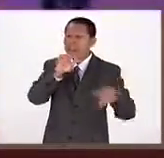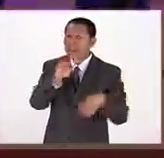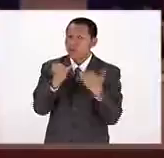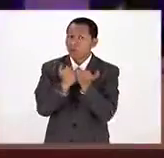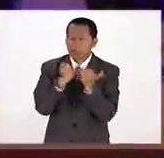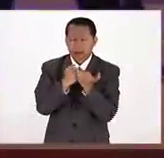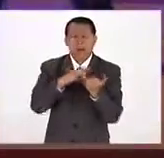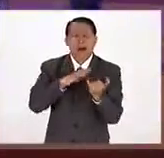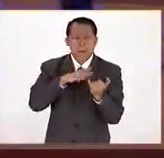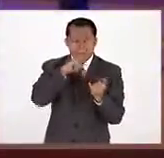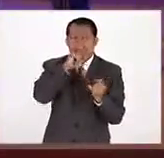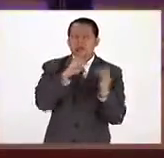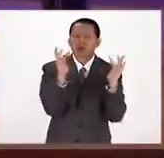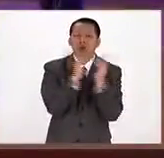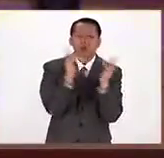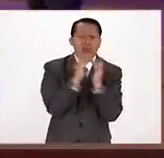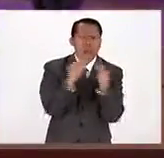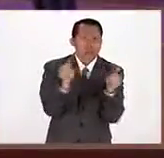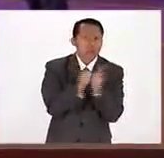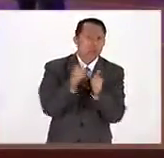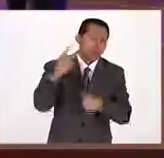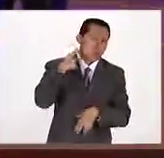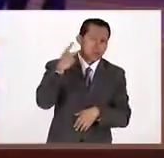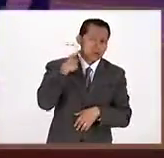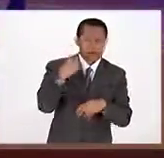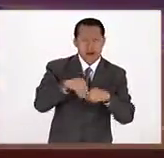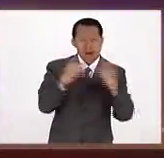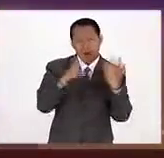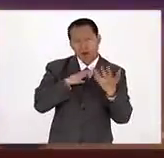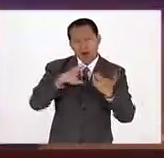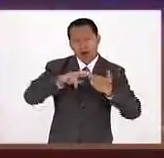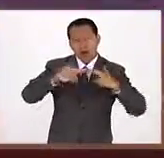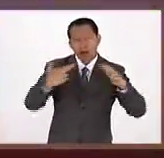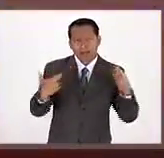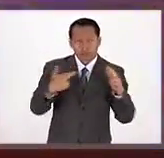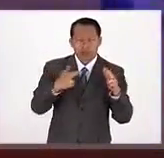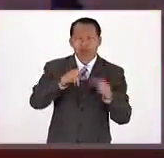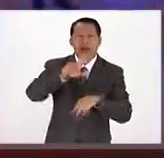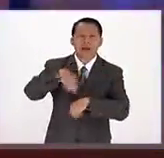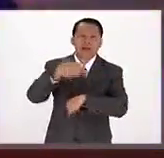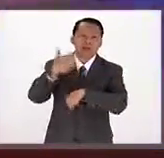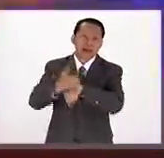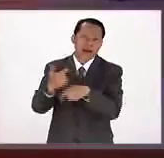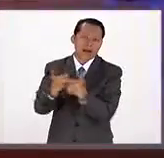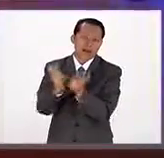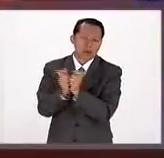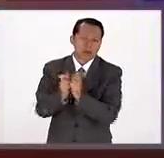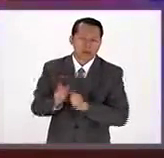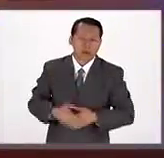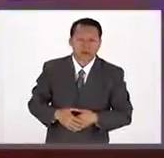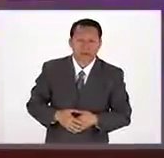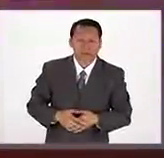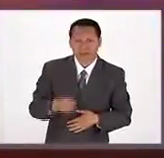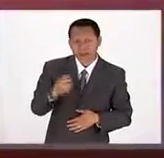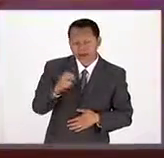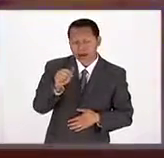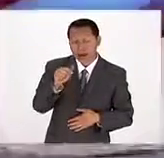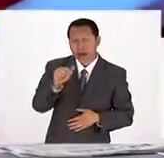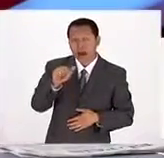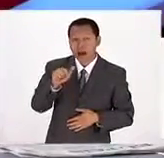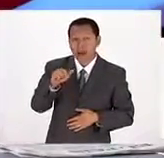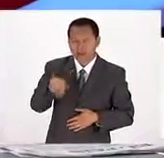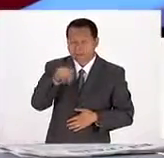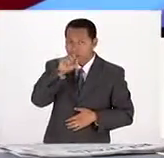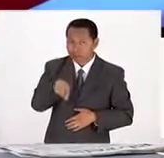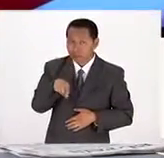con ciertos actores políticos, pues claramente hay una vinculación con el Partido Republicano. Así es, Arlen, sin duda alguna. Este